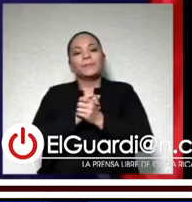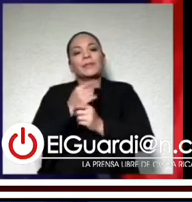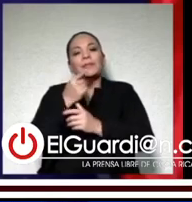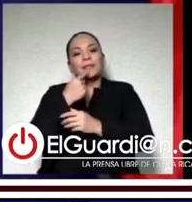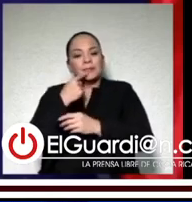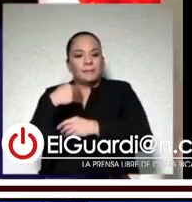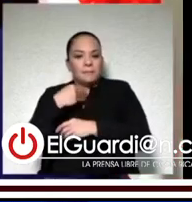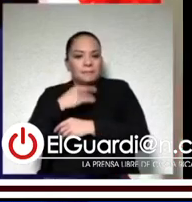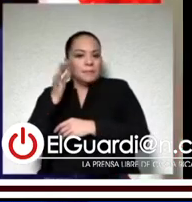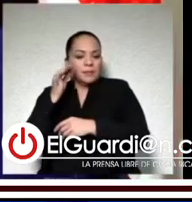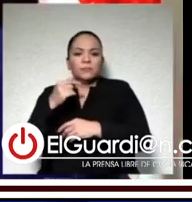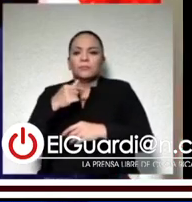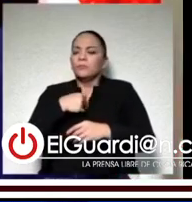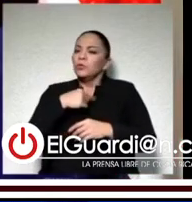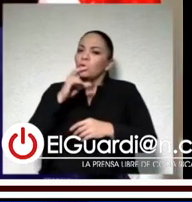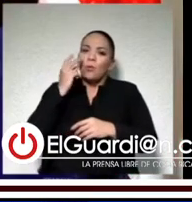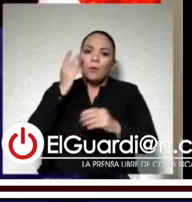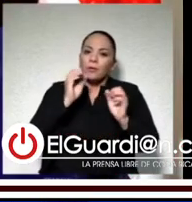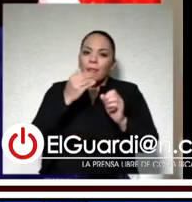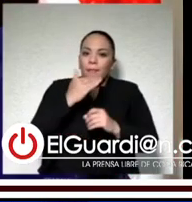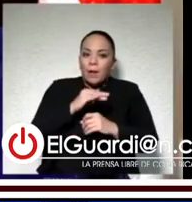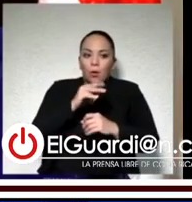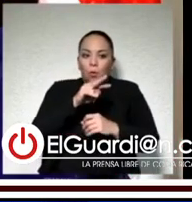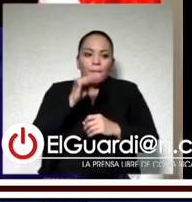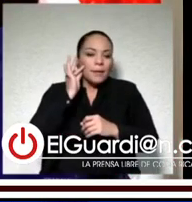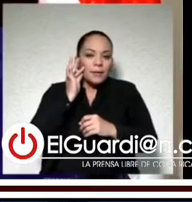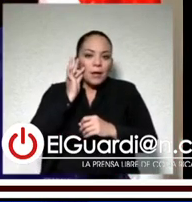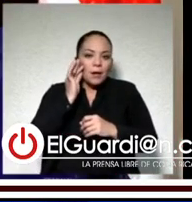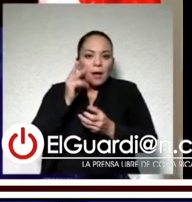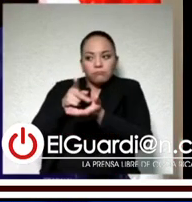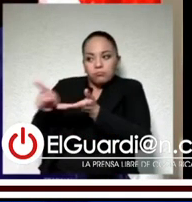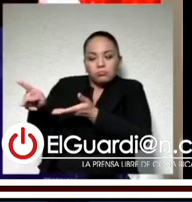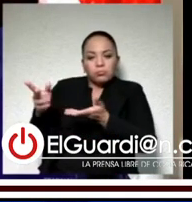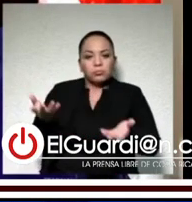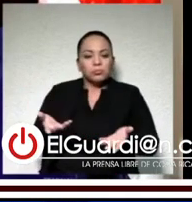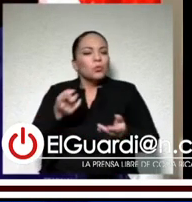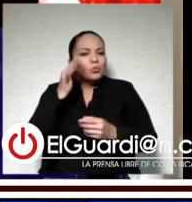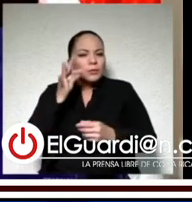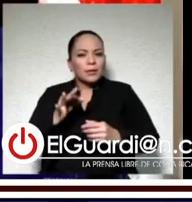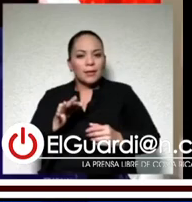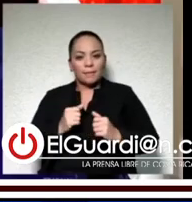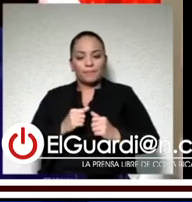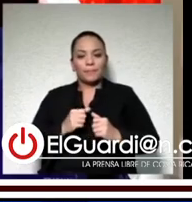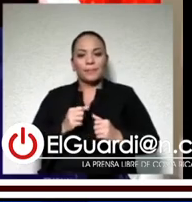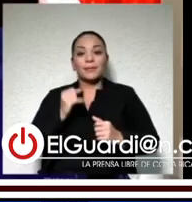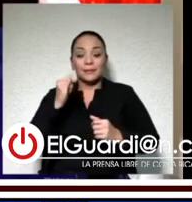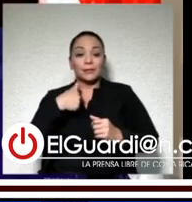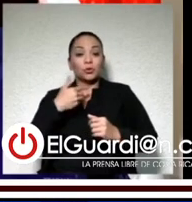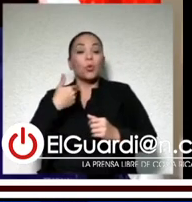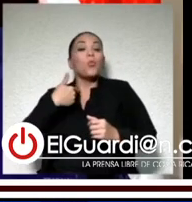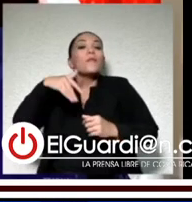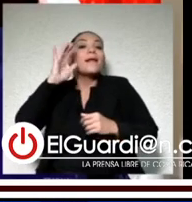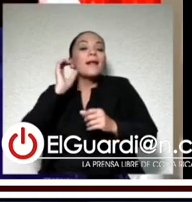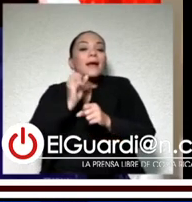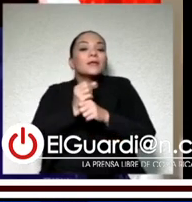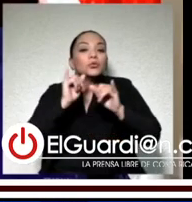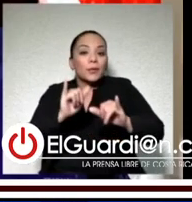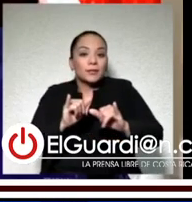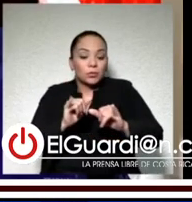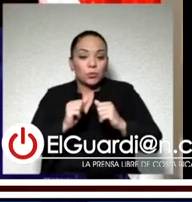que mi compañero haya hecho el pago. ¿Usted cree que si yo hubiese hecho esto para